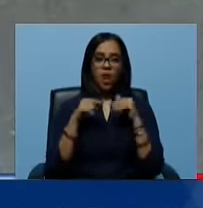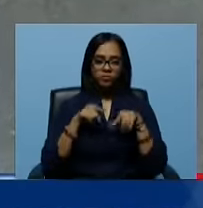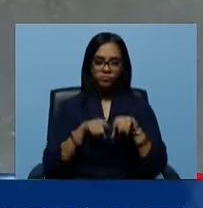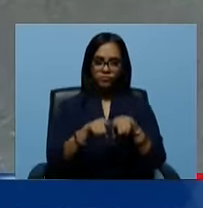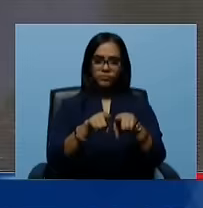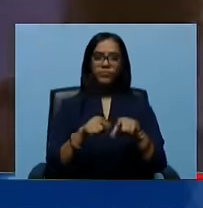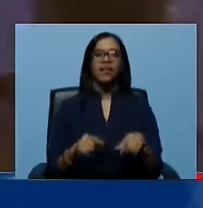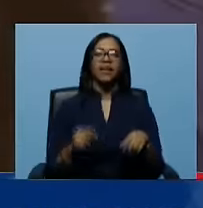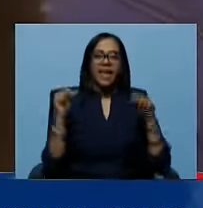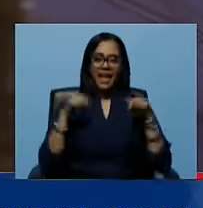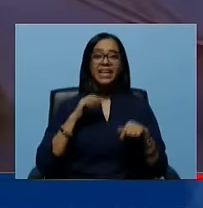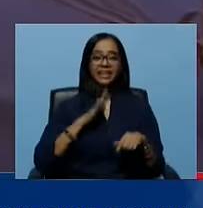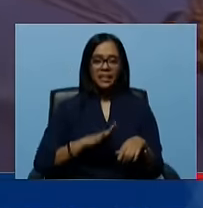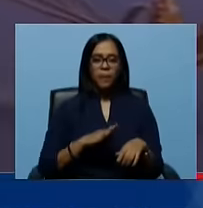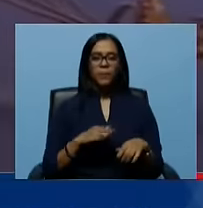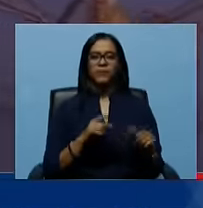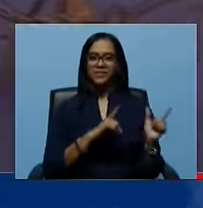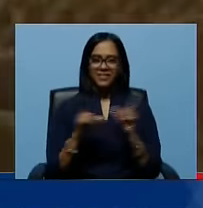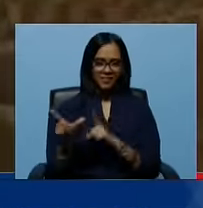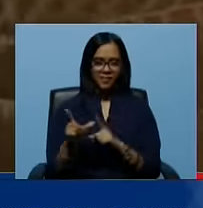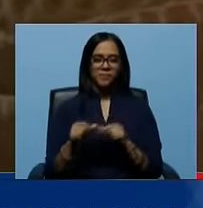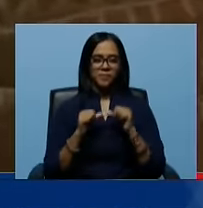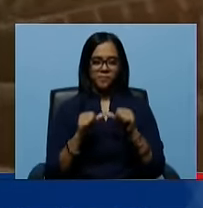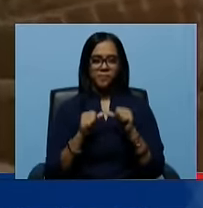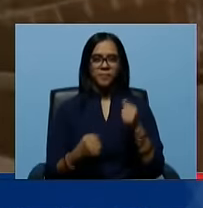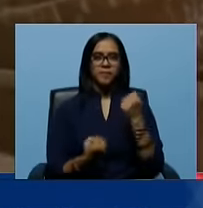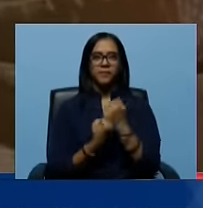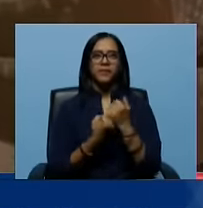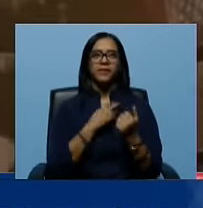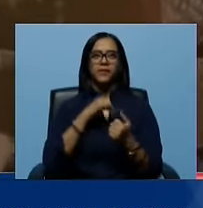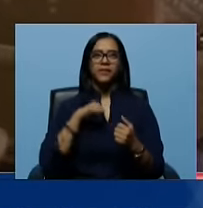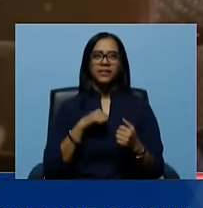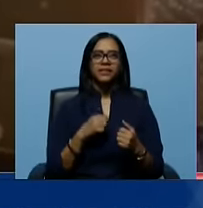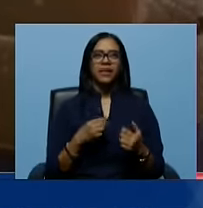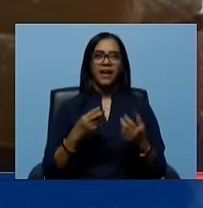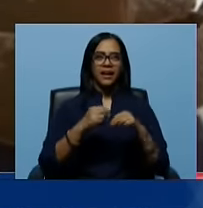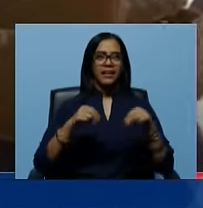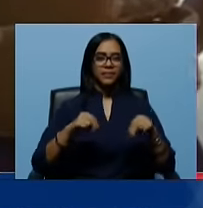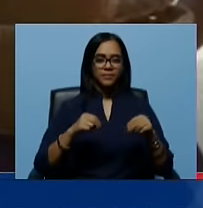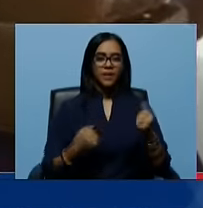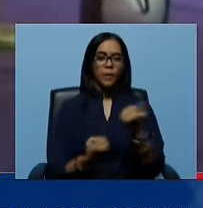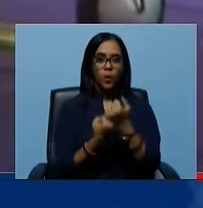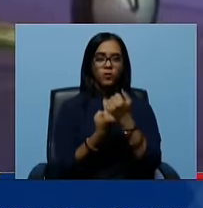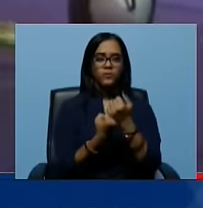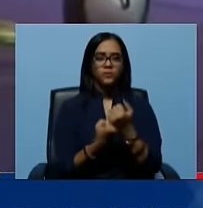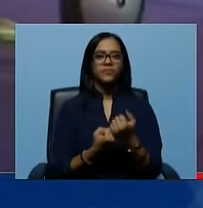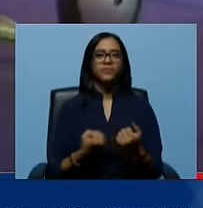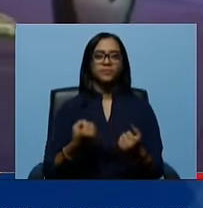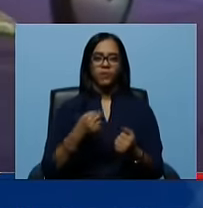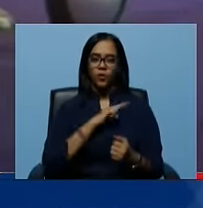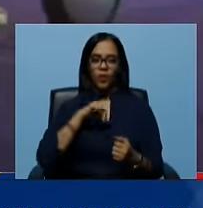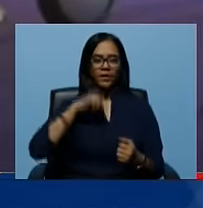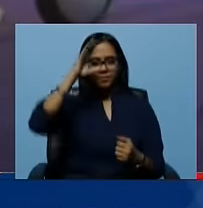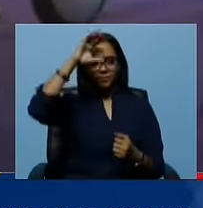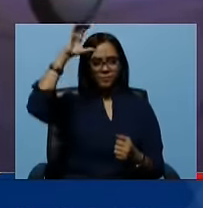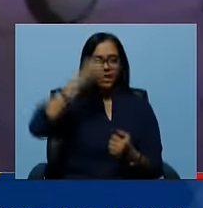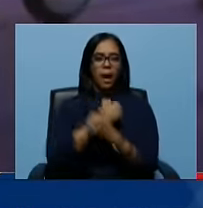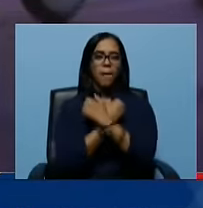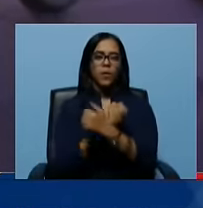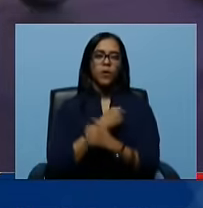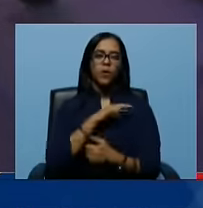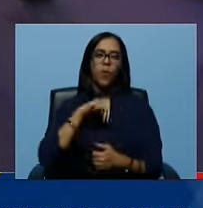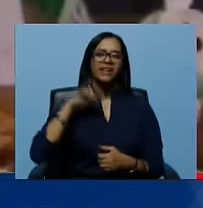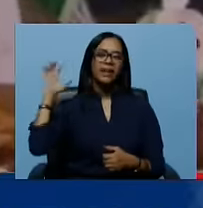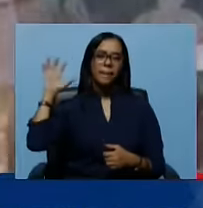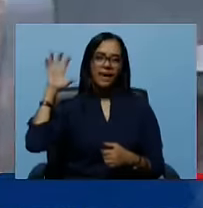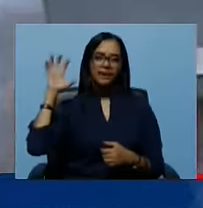estamos nosotros siempre dispuestos a seguir aportando nuestro granito de arena a través de nuestro talento, de nuestro amor por nuestra patria, por